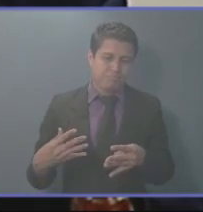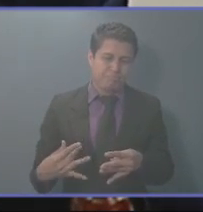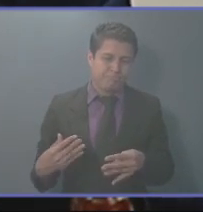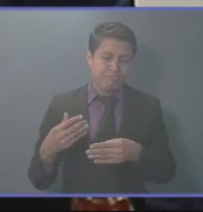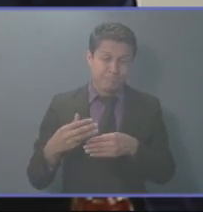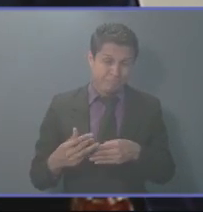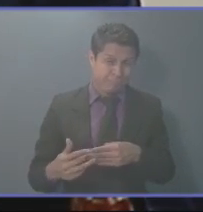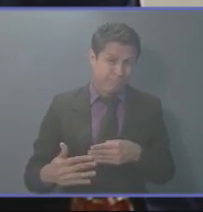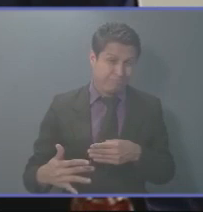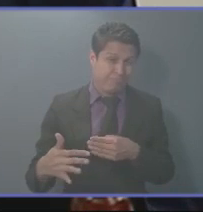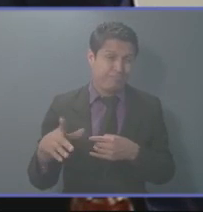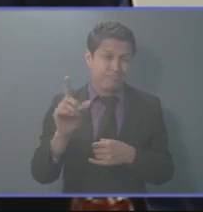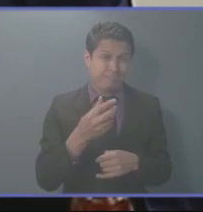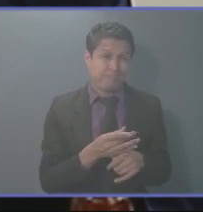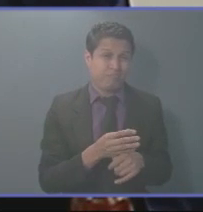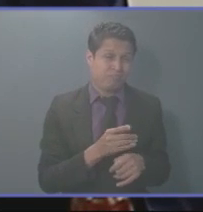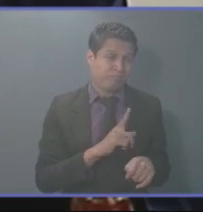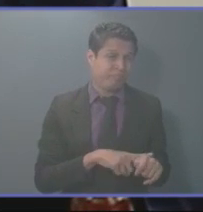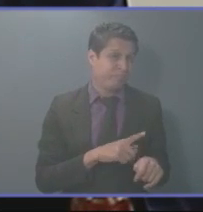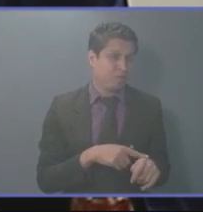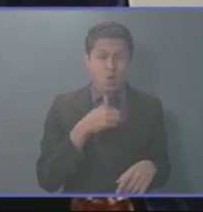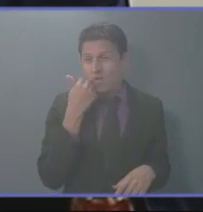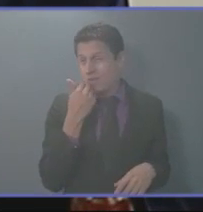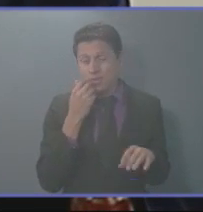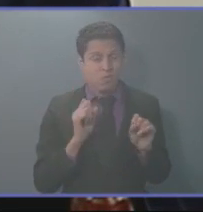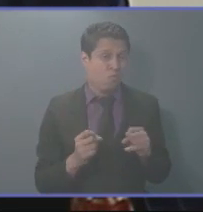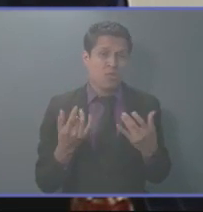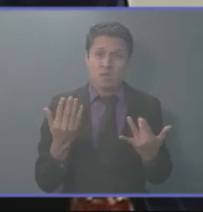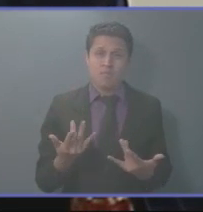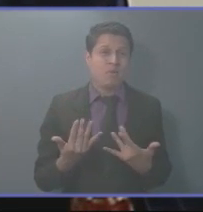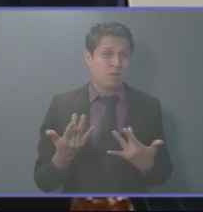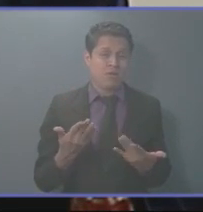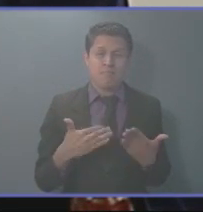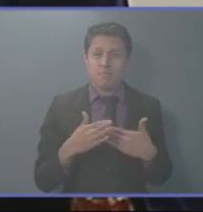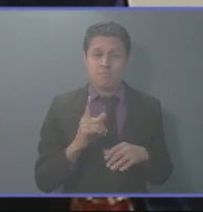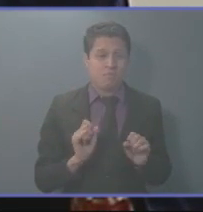Y sinceramente, nuestros jóvenes no pueden seguir esperando.